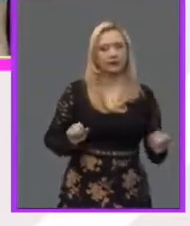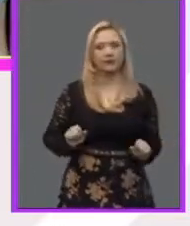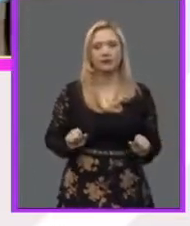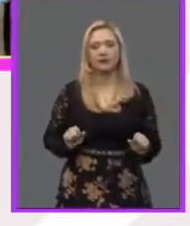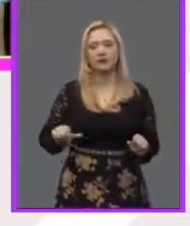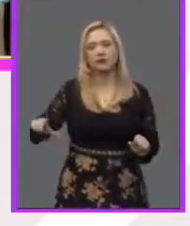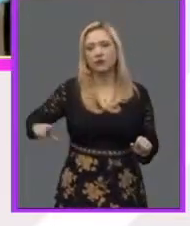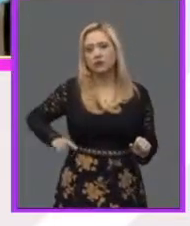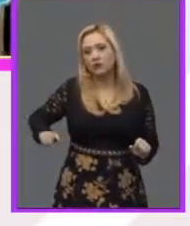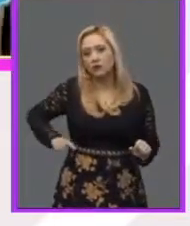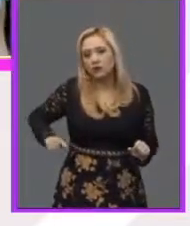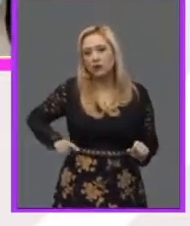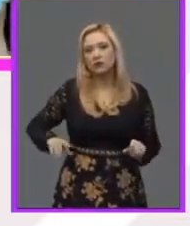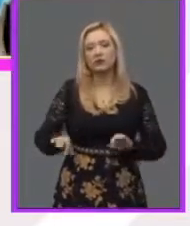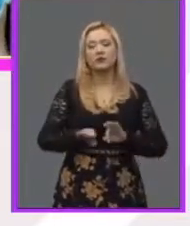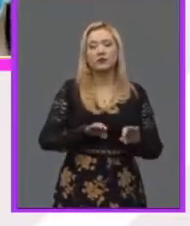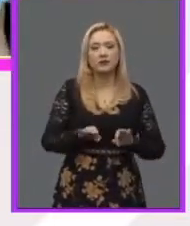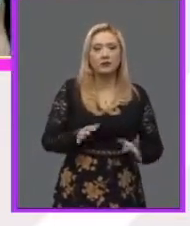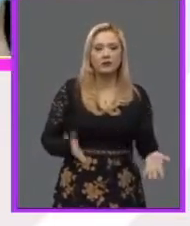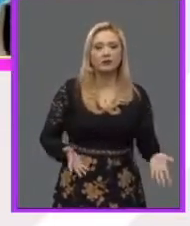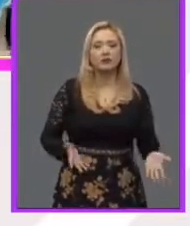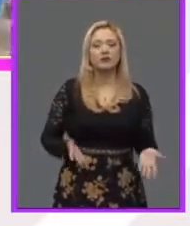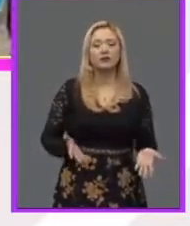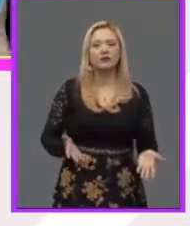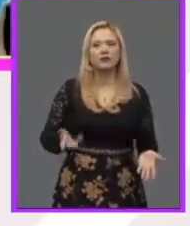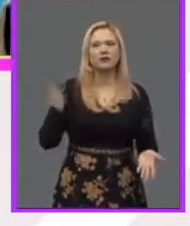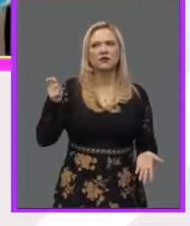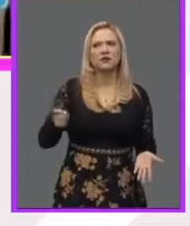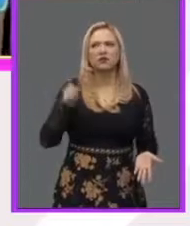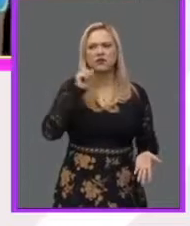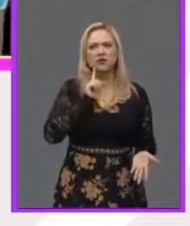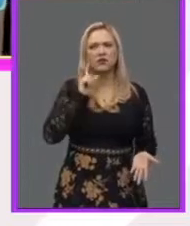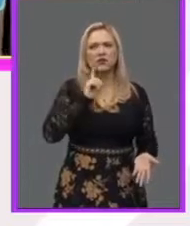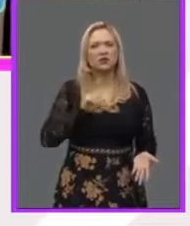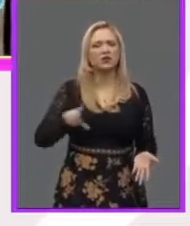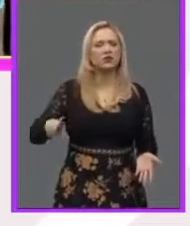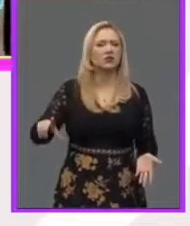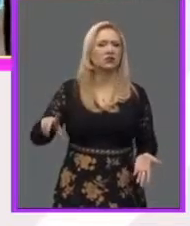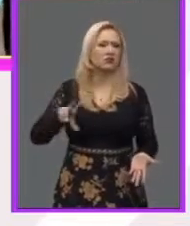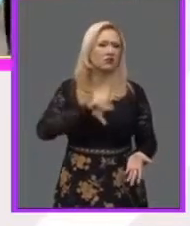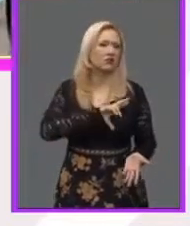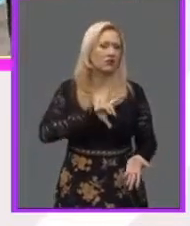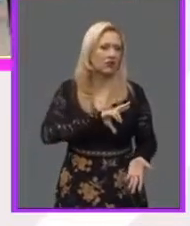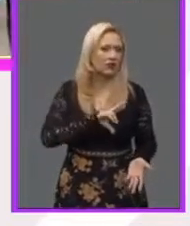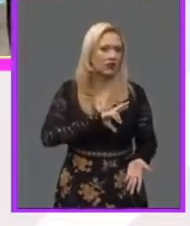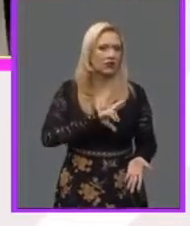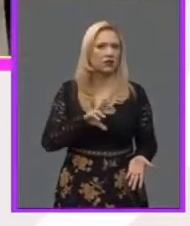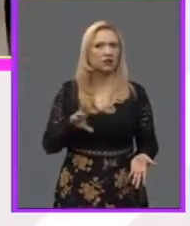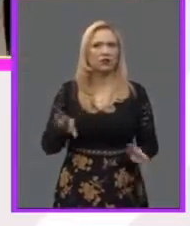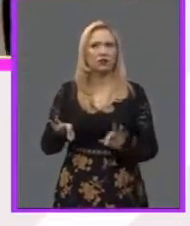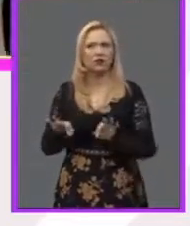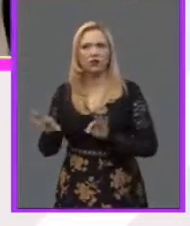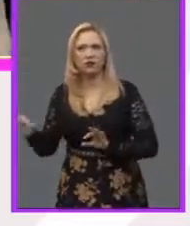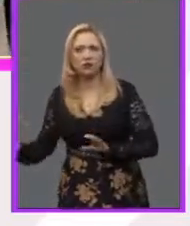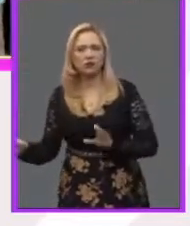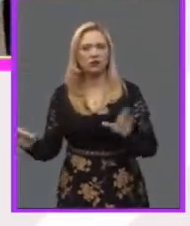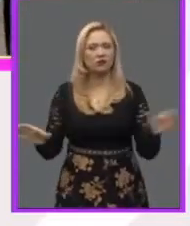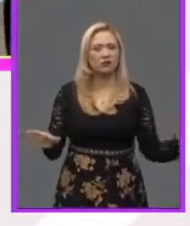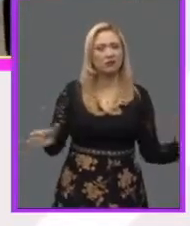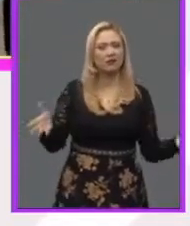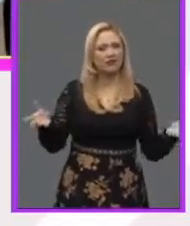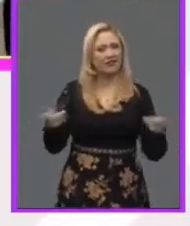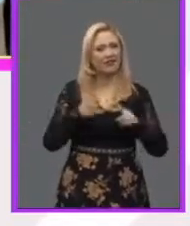hombre público, ¿no? Y lo que en contraste con lo que significaba una mujer pública, etcétera, etcétera. No es muy